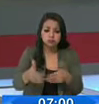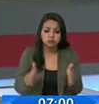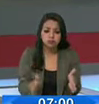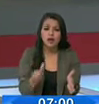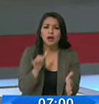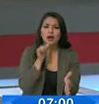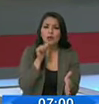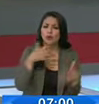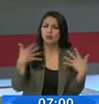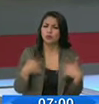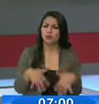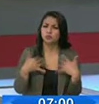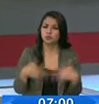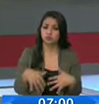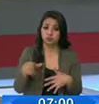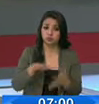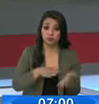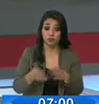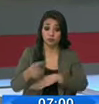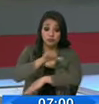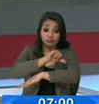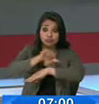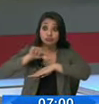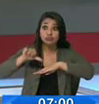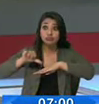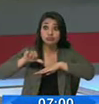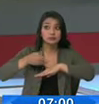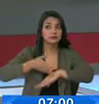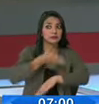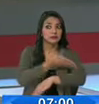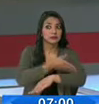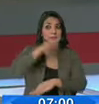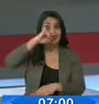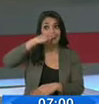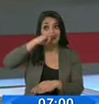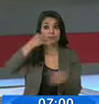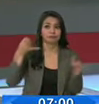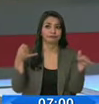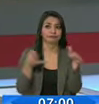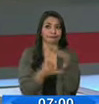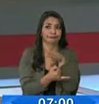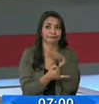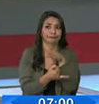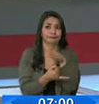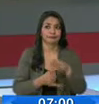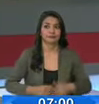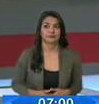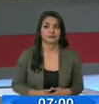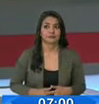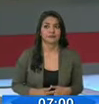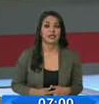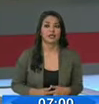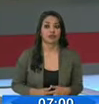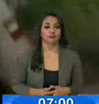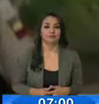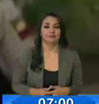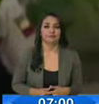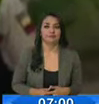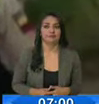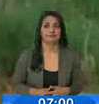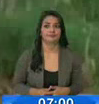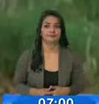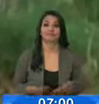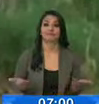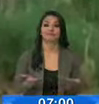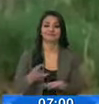más grave, la autopsia reveló que antes de morir el pequeño habría sido ultrajado sexualmente. Terrible esta información. Veamos. Sucedió